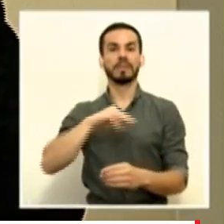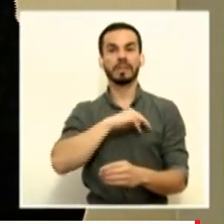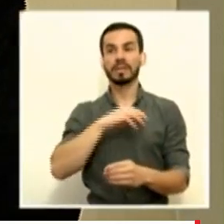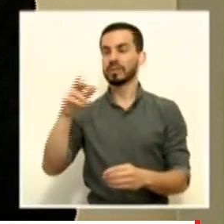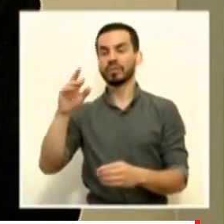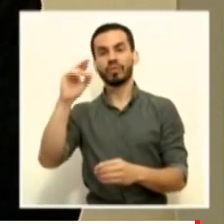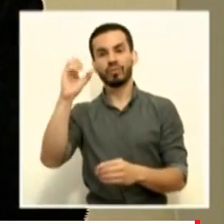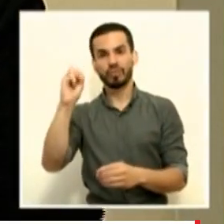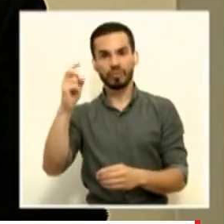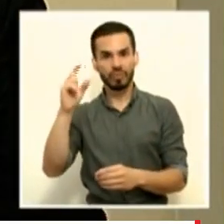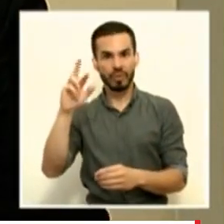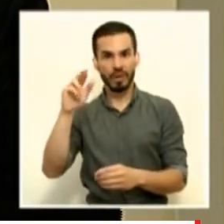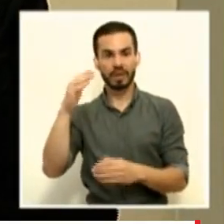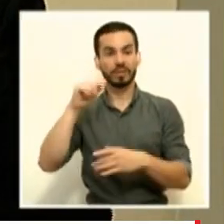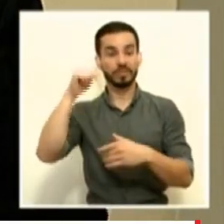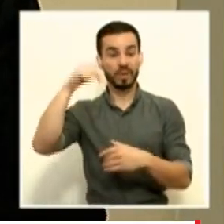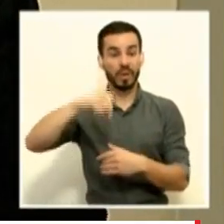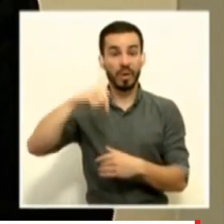Roger.